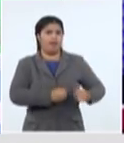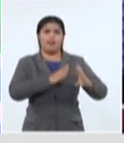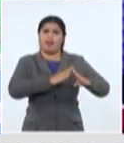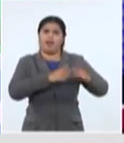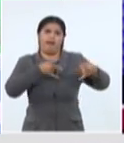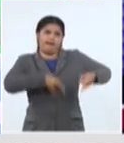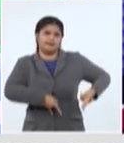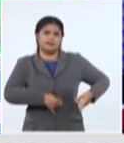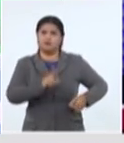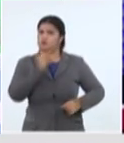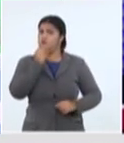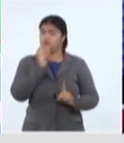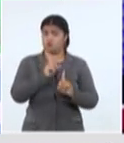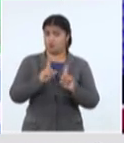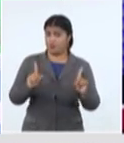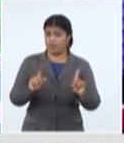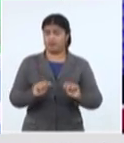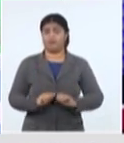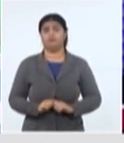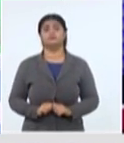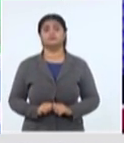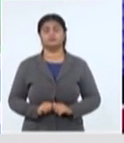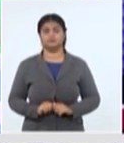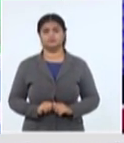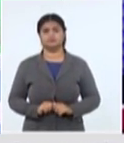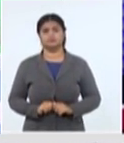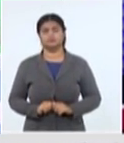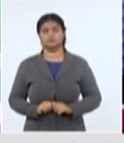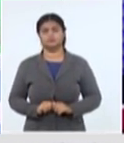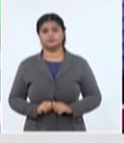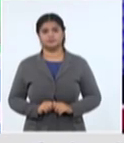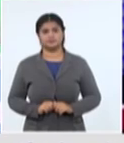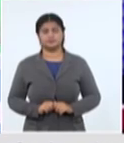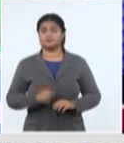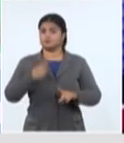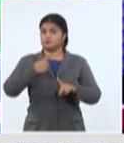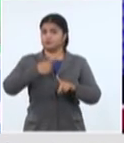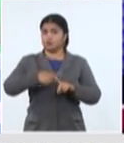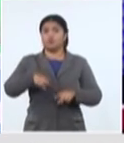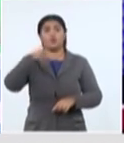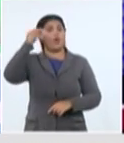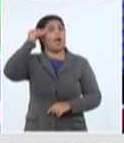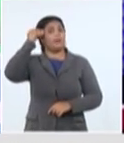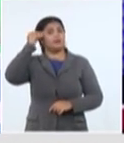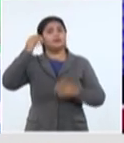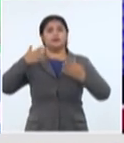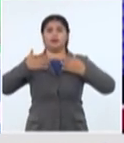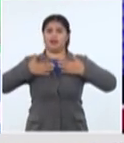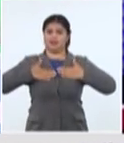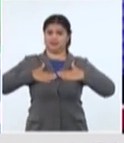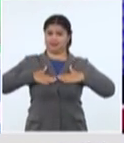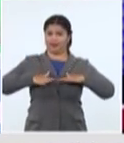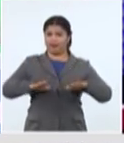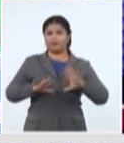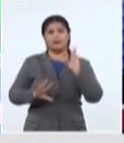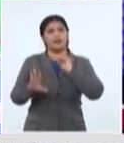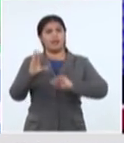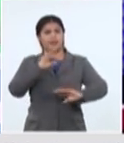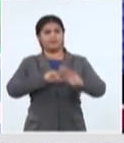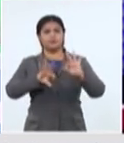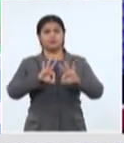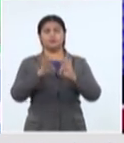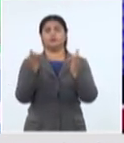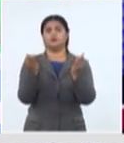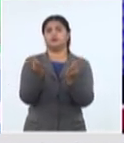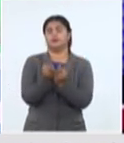técnicas que también tributan a ese bienestar, como son aprender las técnicas de relajación, aprender meditación,